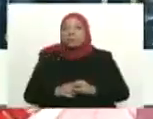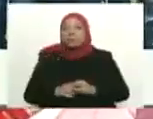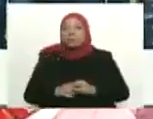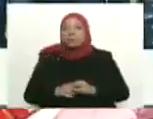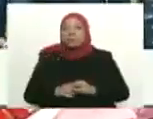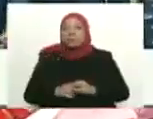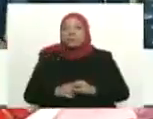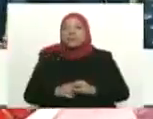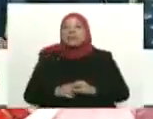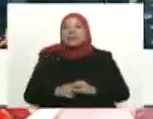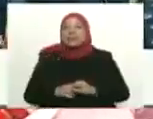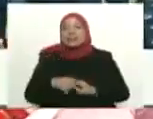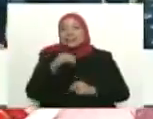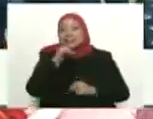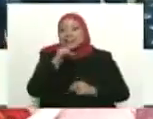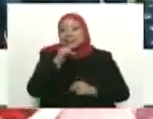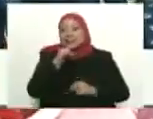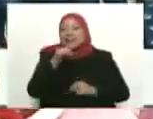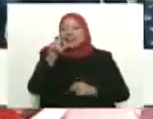Angélica Mujica.